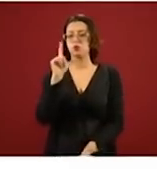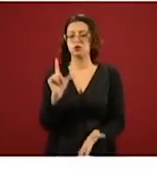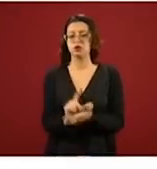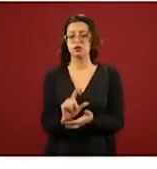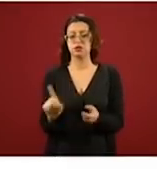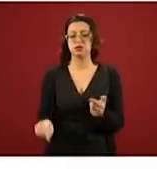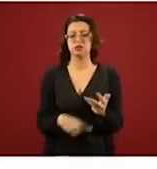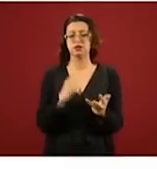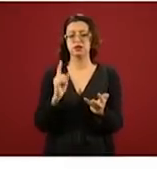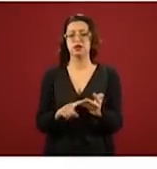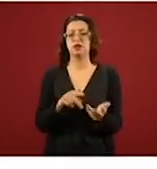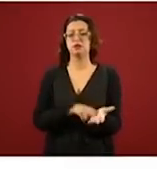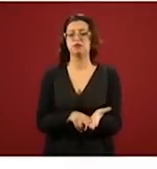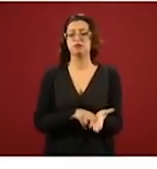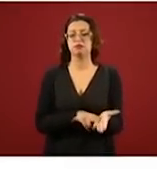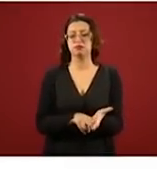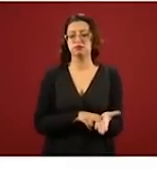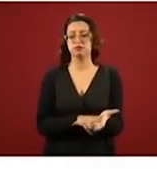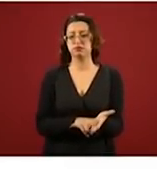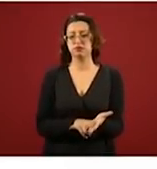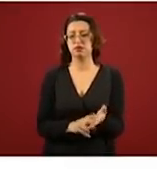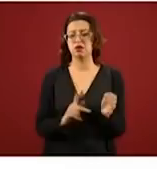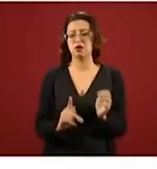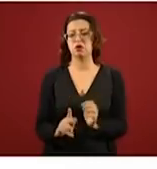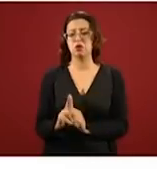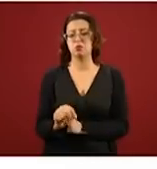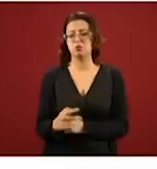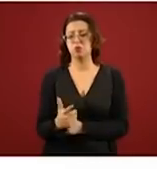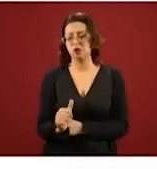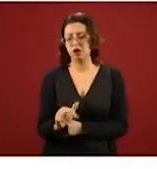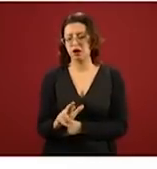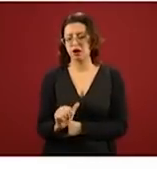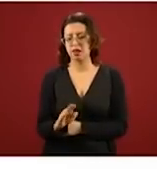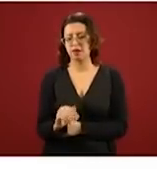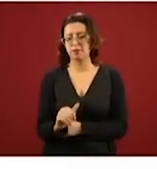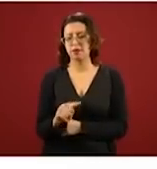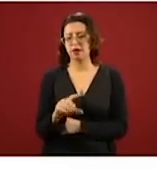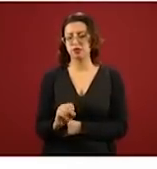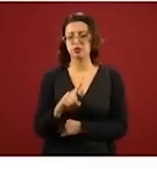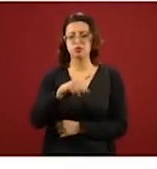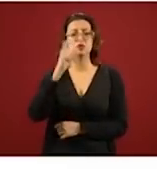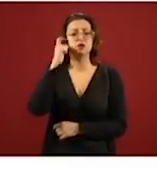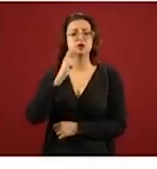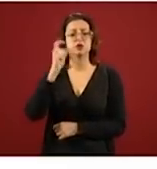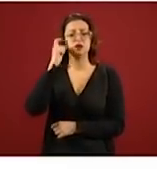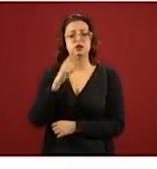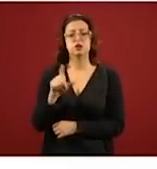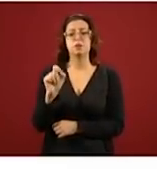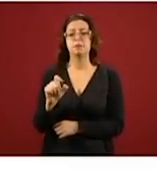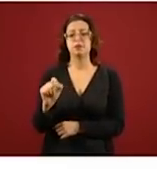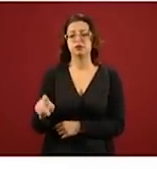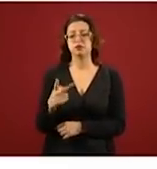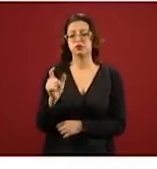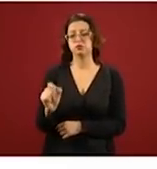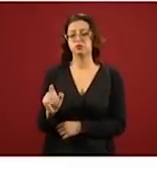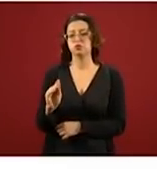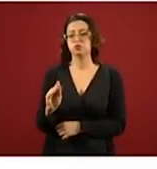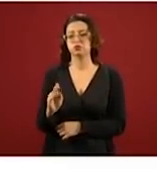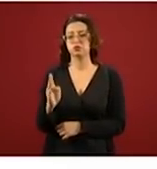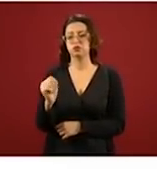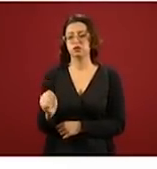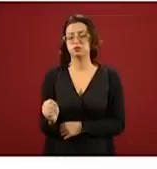para el diesel estación de servicios un garabato en pungarabato guerrero 22 pesos con 89